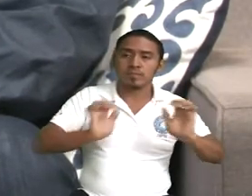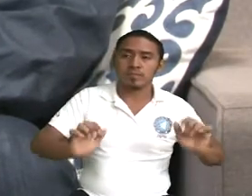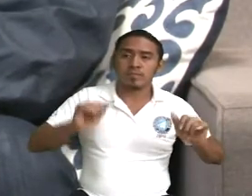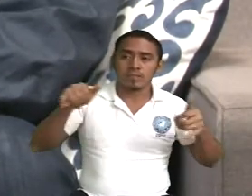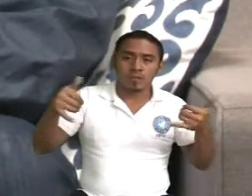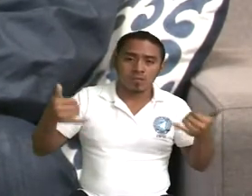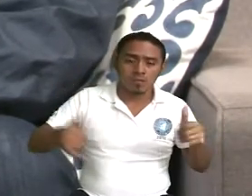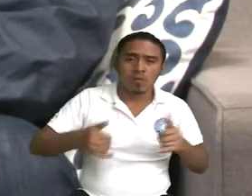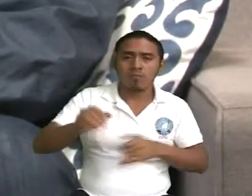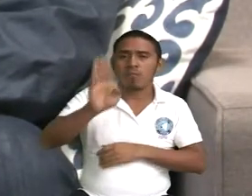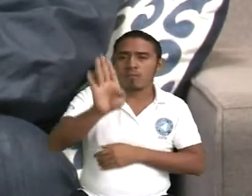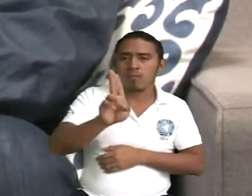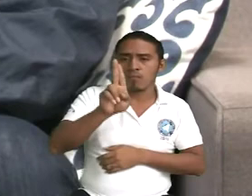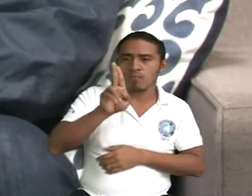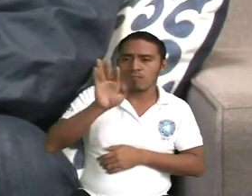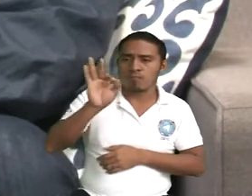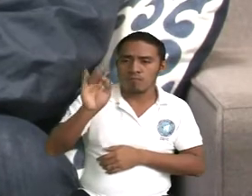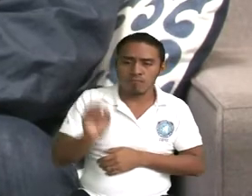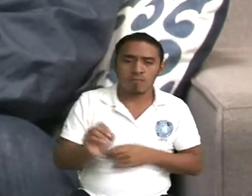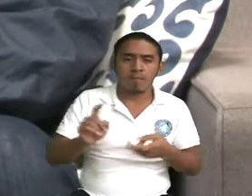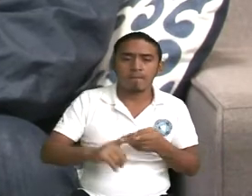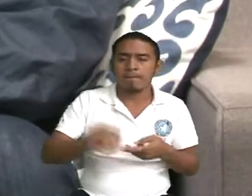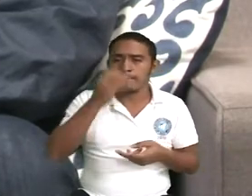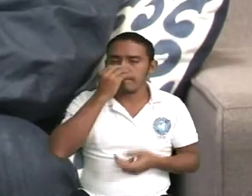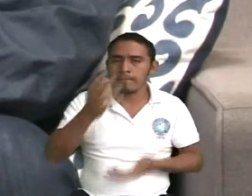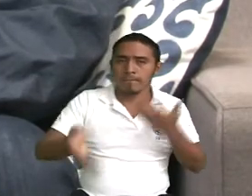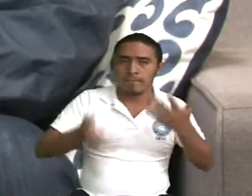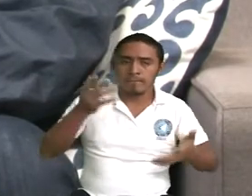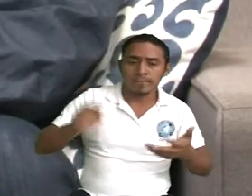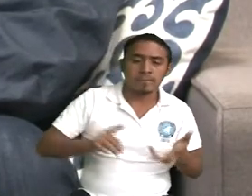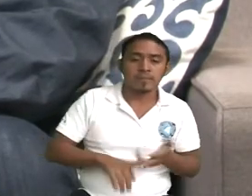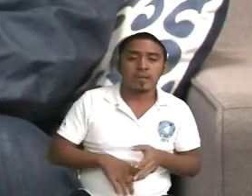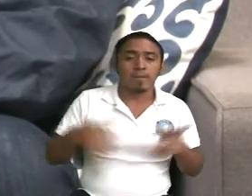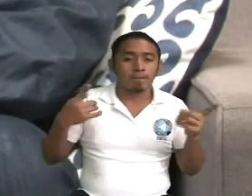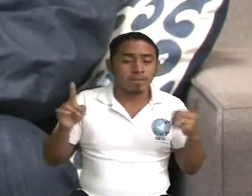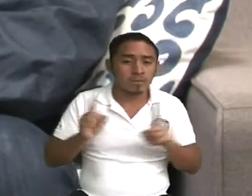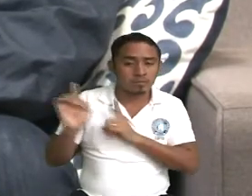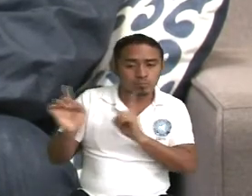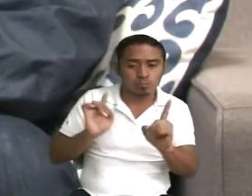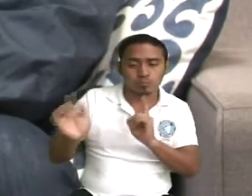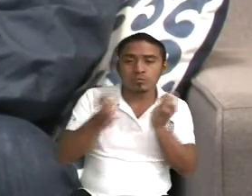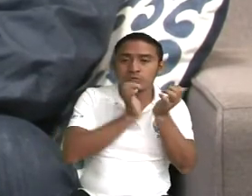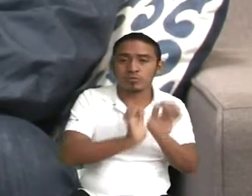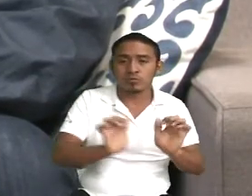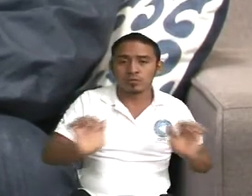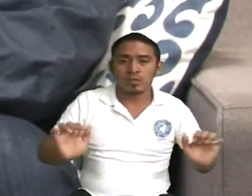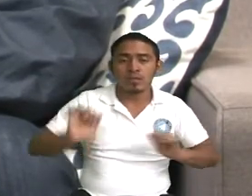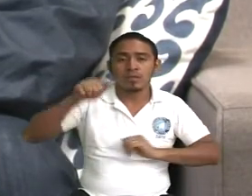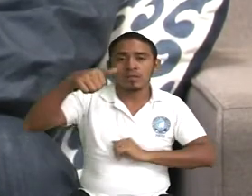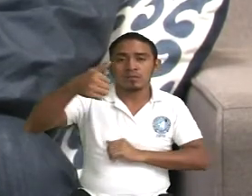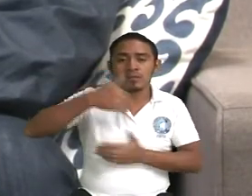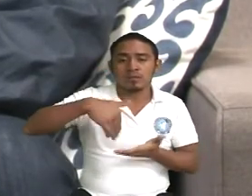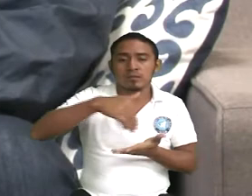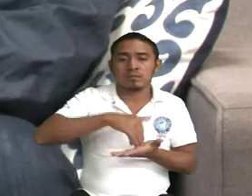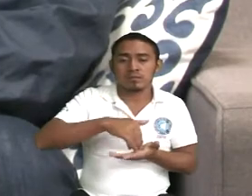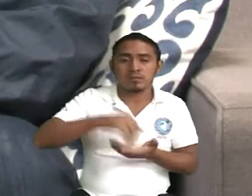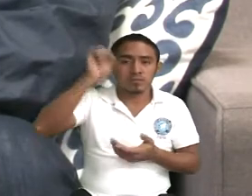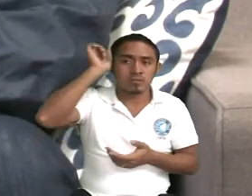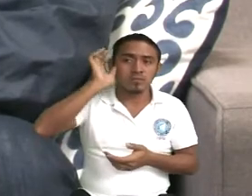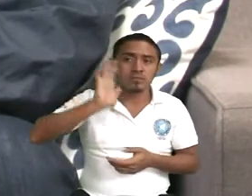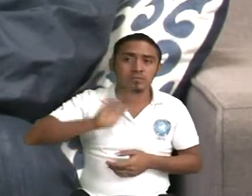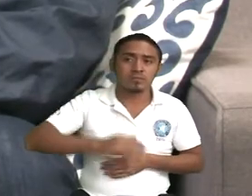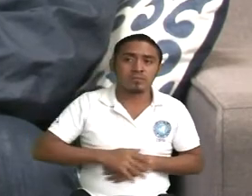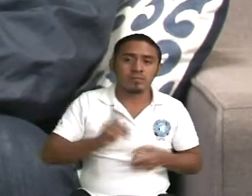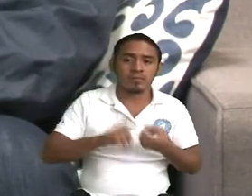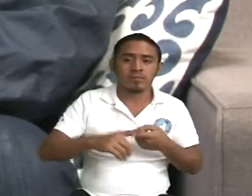juegos bufos, con payasos, con concursos, con música de la niñez en los 6 centros turísticos que